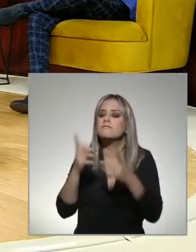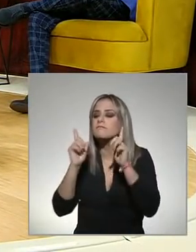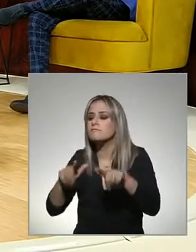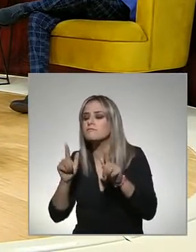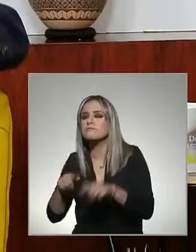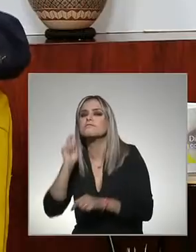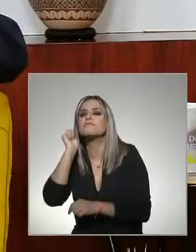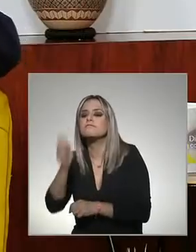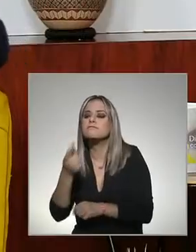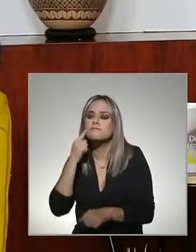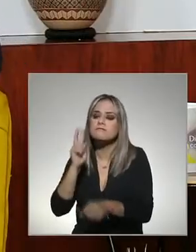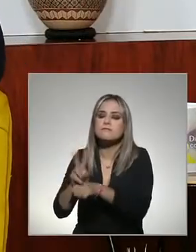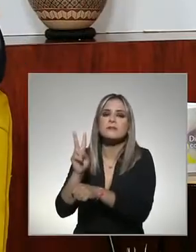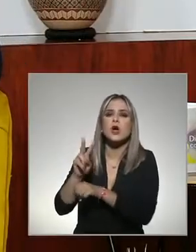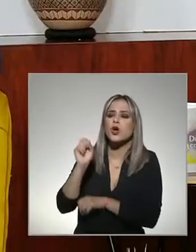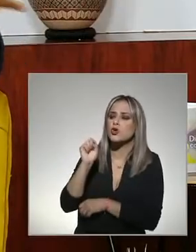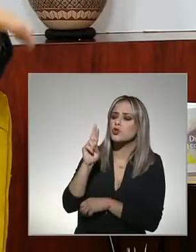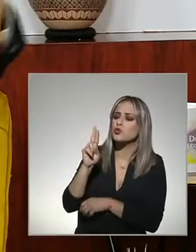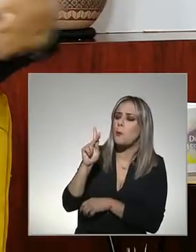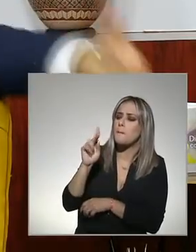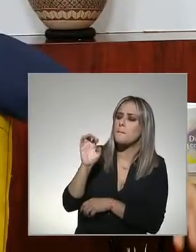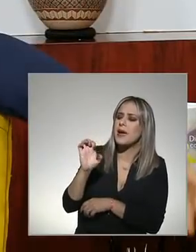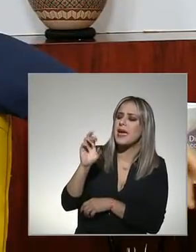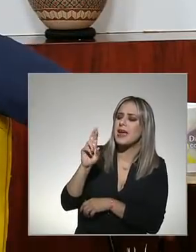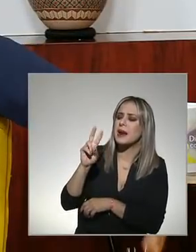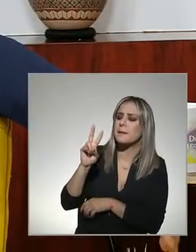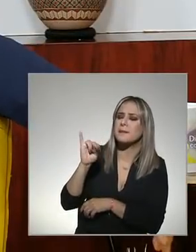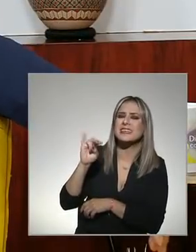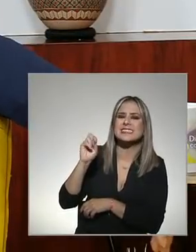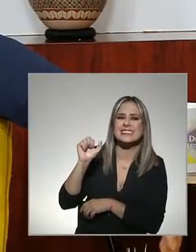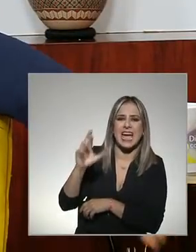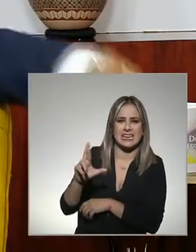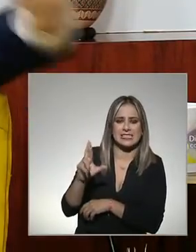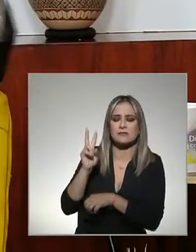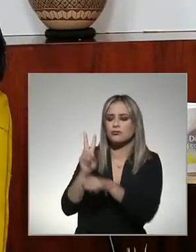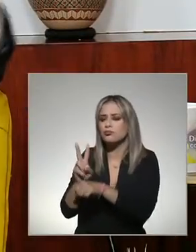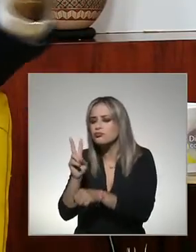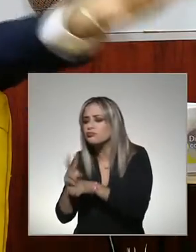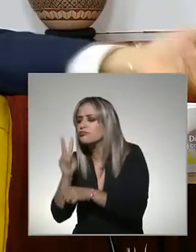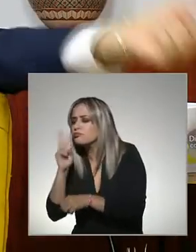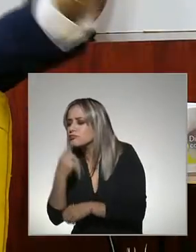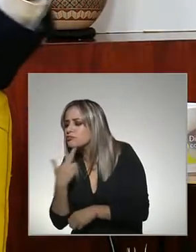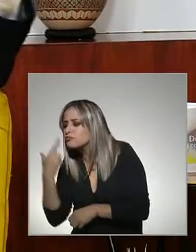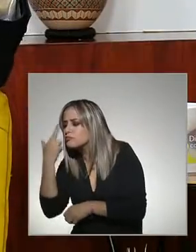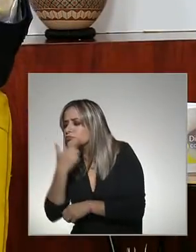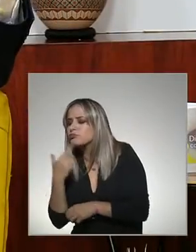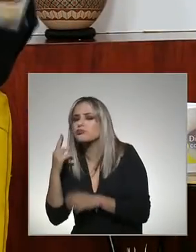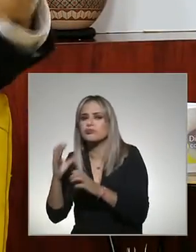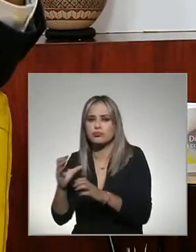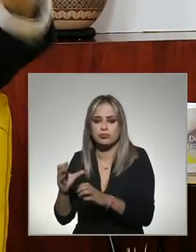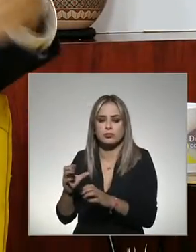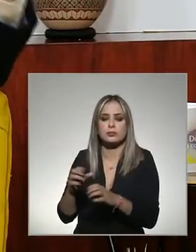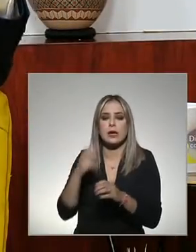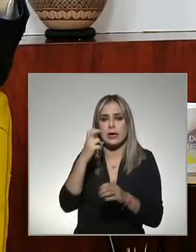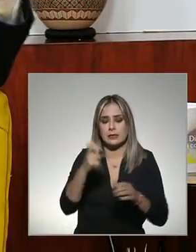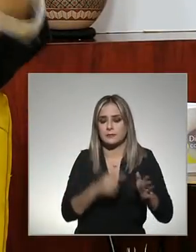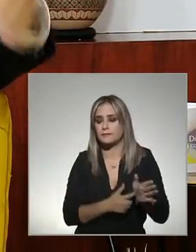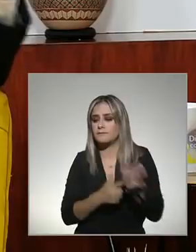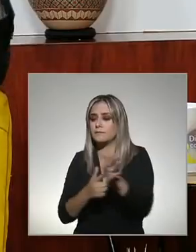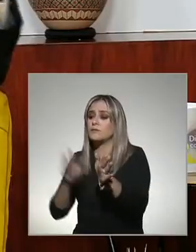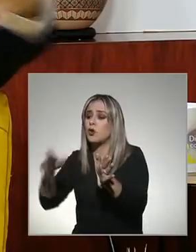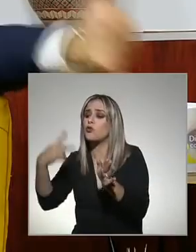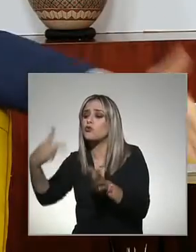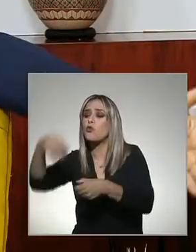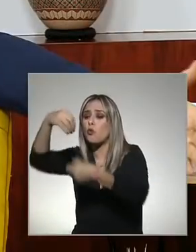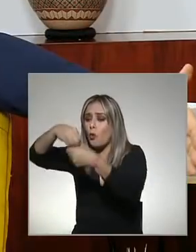policíaca, persecutoria. Vamos a hablar de supervisar. Y sí, tiene, otra parte del contrato es, tengo que tener las